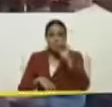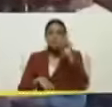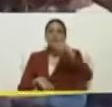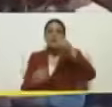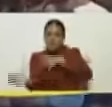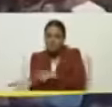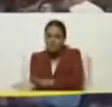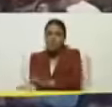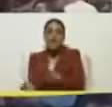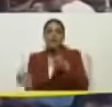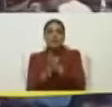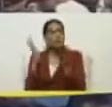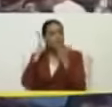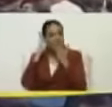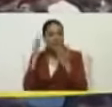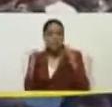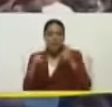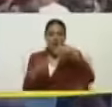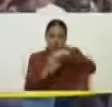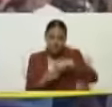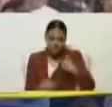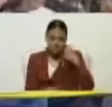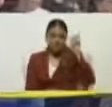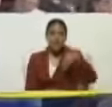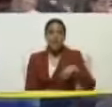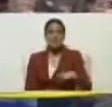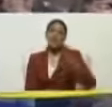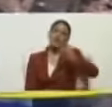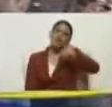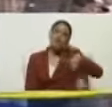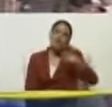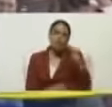Claro que somos la garantía de la paz.